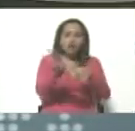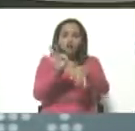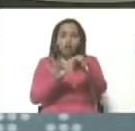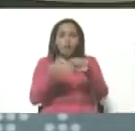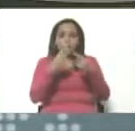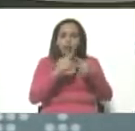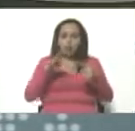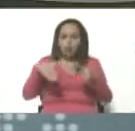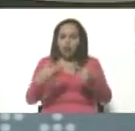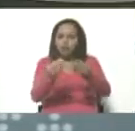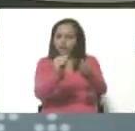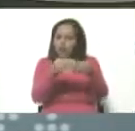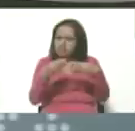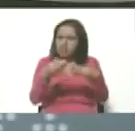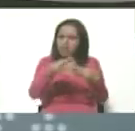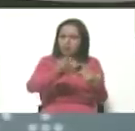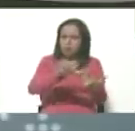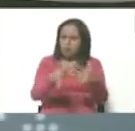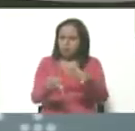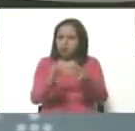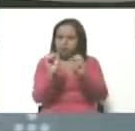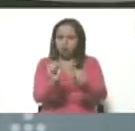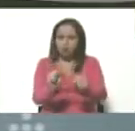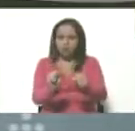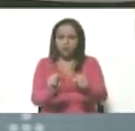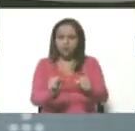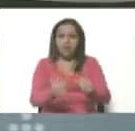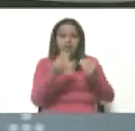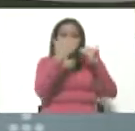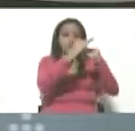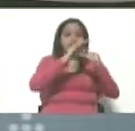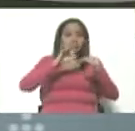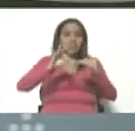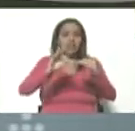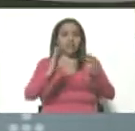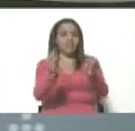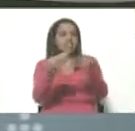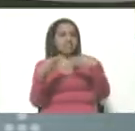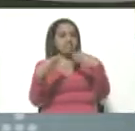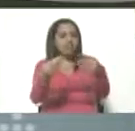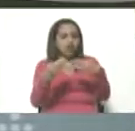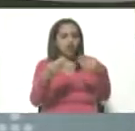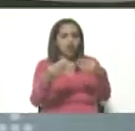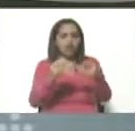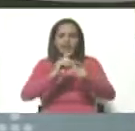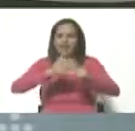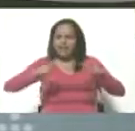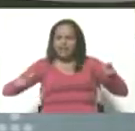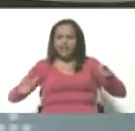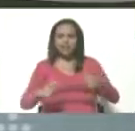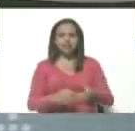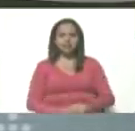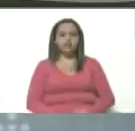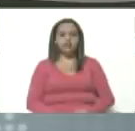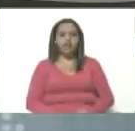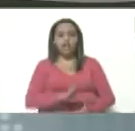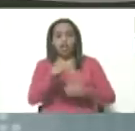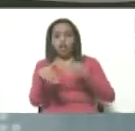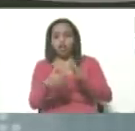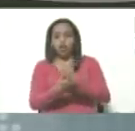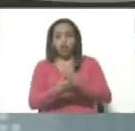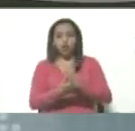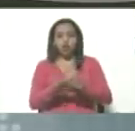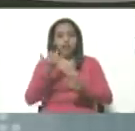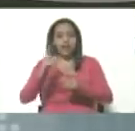podemos ir a una flexibilización parcial segura. Y nivel 3, la flexibilización general de todos los sectores